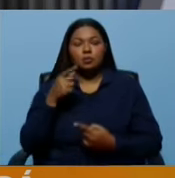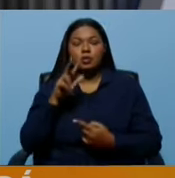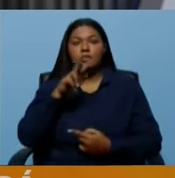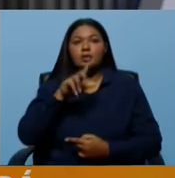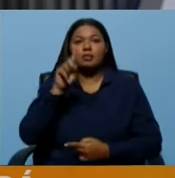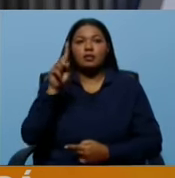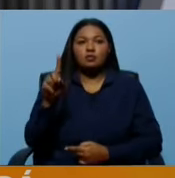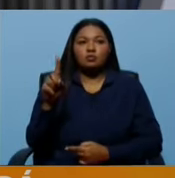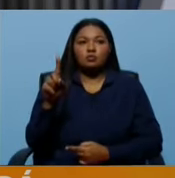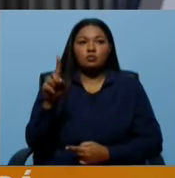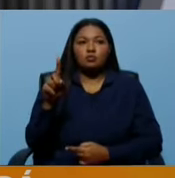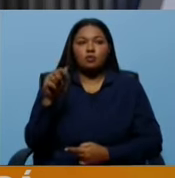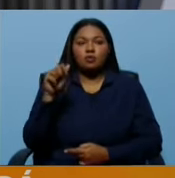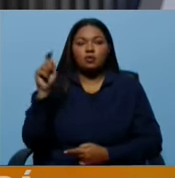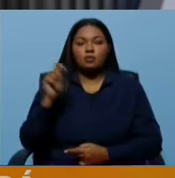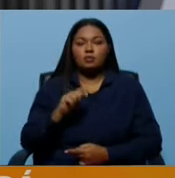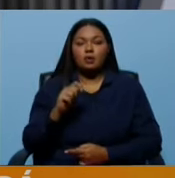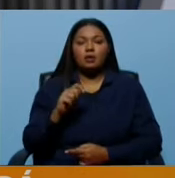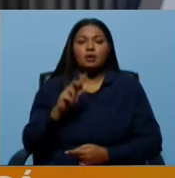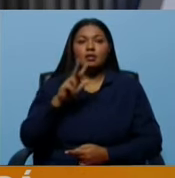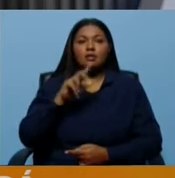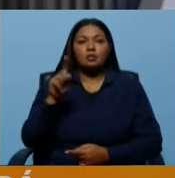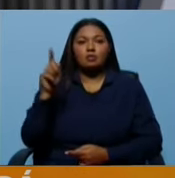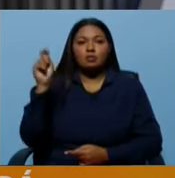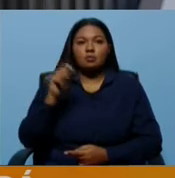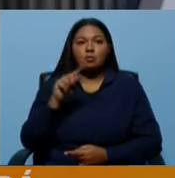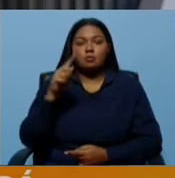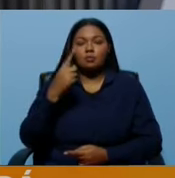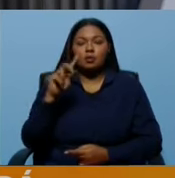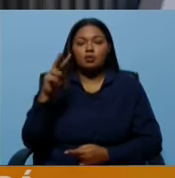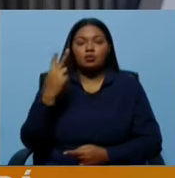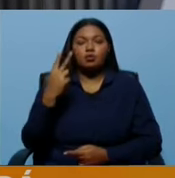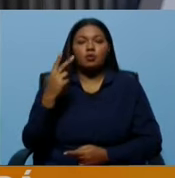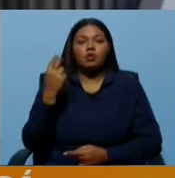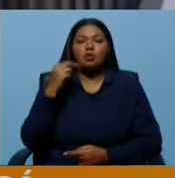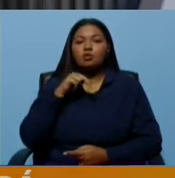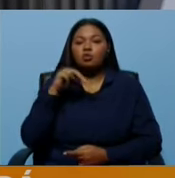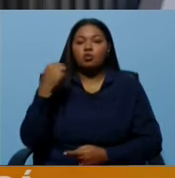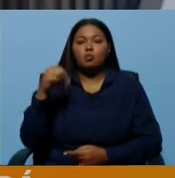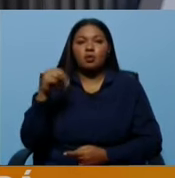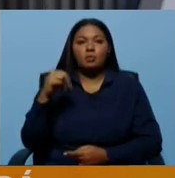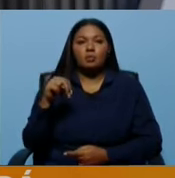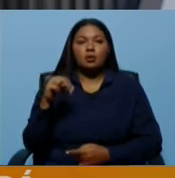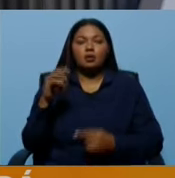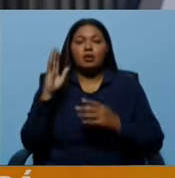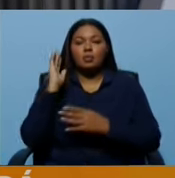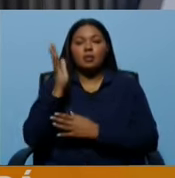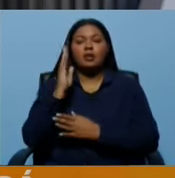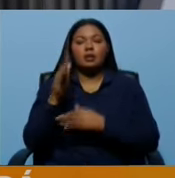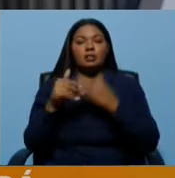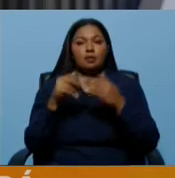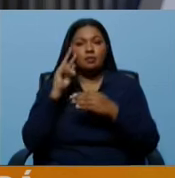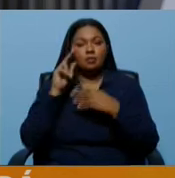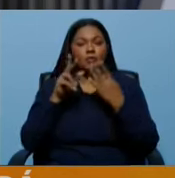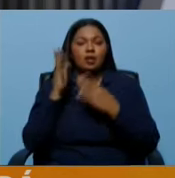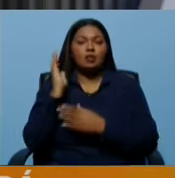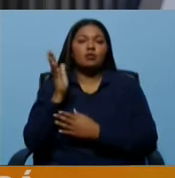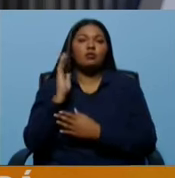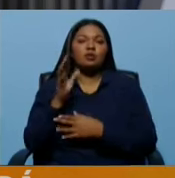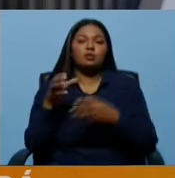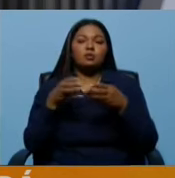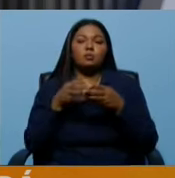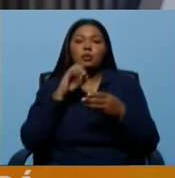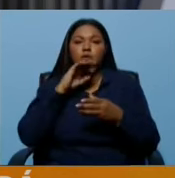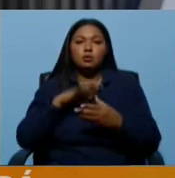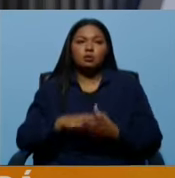31 de este mes, el 31 de octubre, 1 de noviembre, 2 de noviembre, es las plenarias desde el punto de vista del Congreso de Bloque